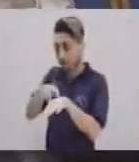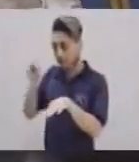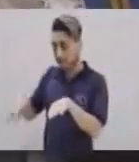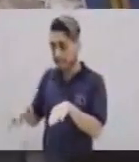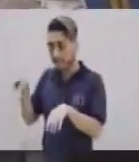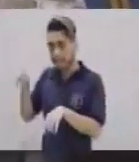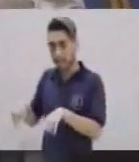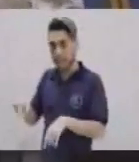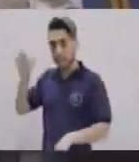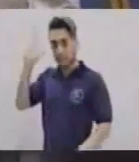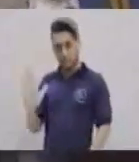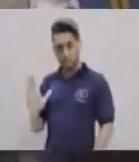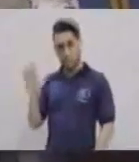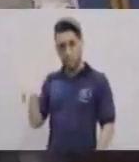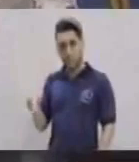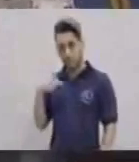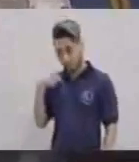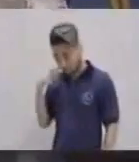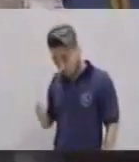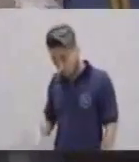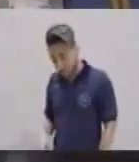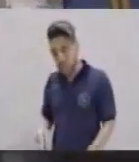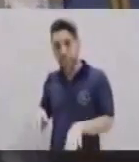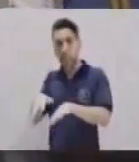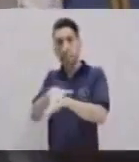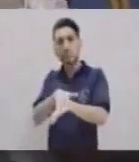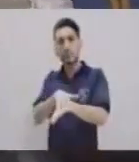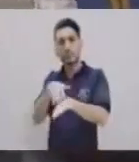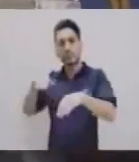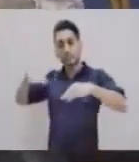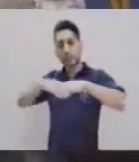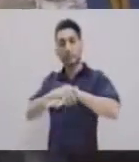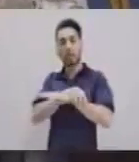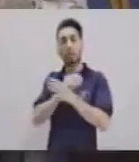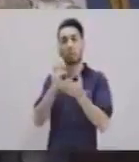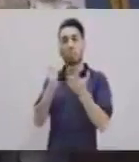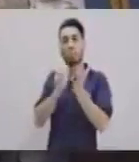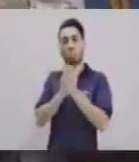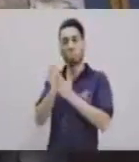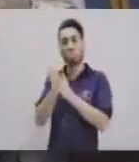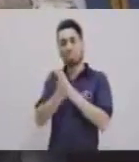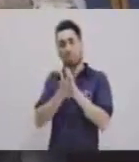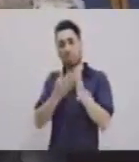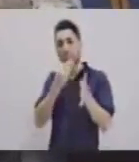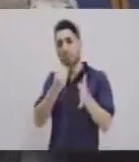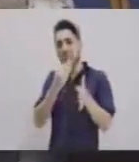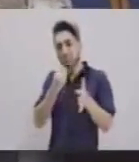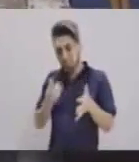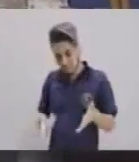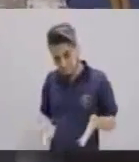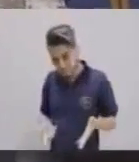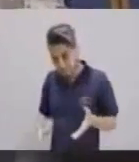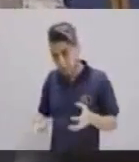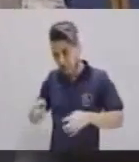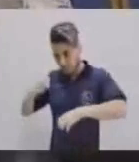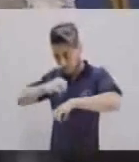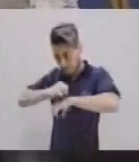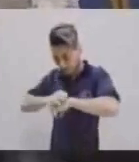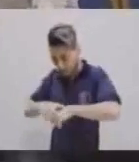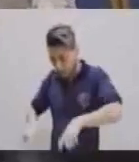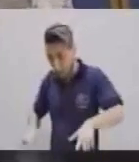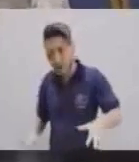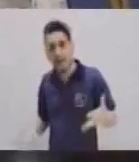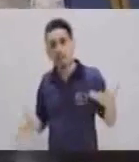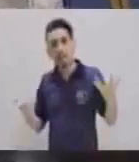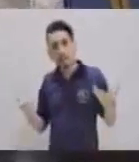parada se dio cuenta de sus zapatos desgastados, ¿verdad? Menciona también los muros de la